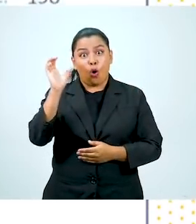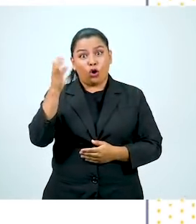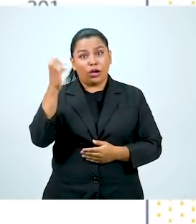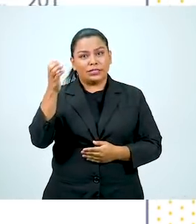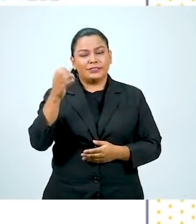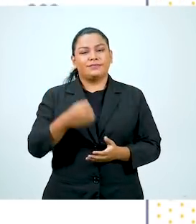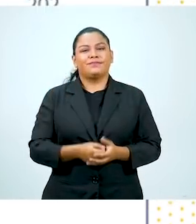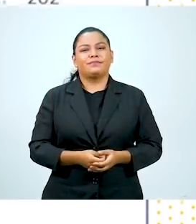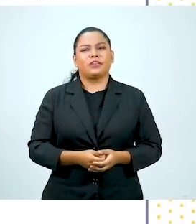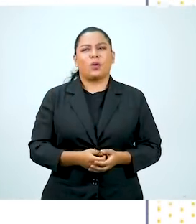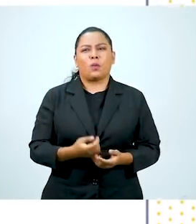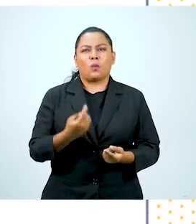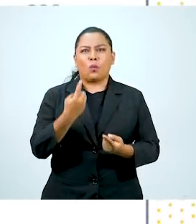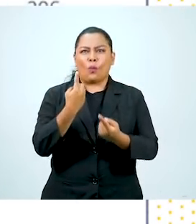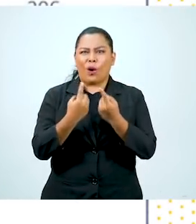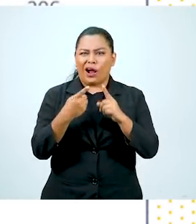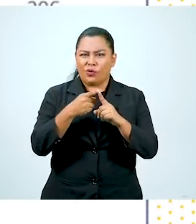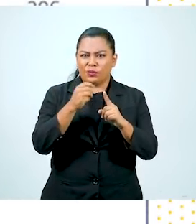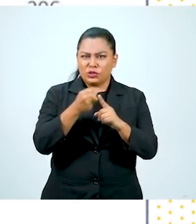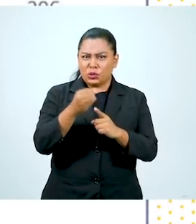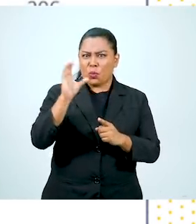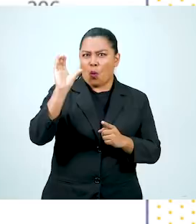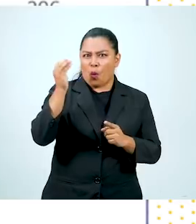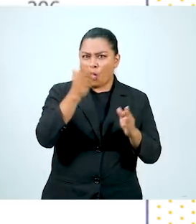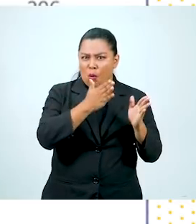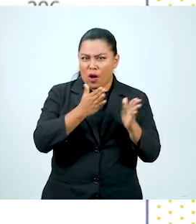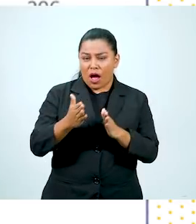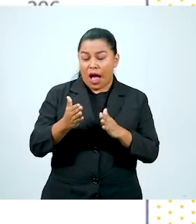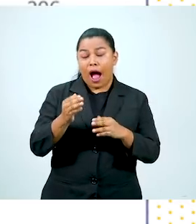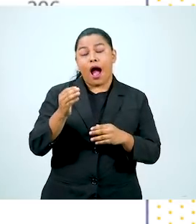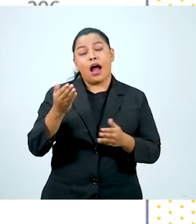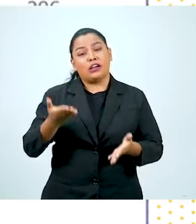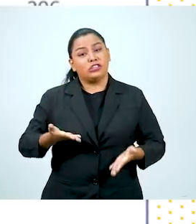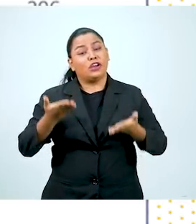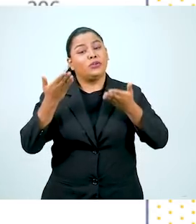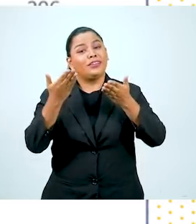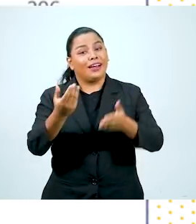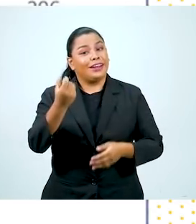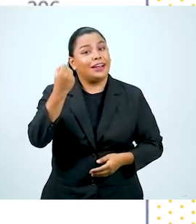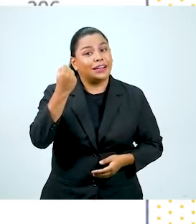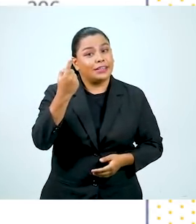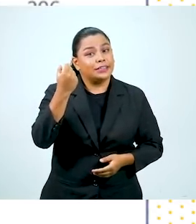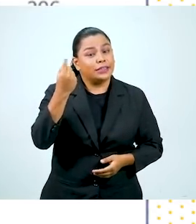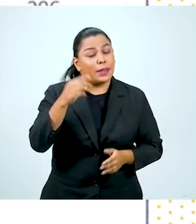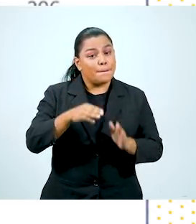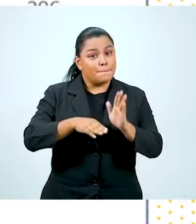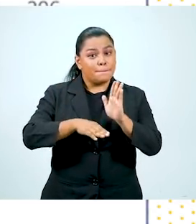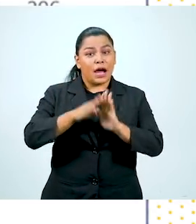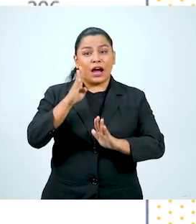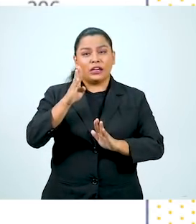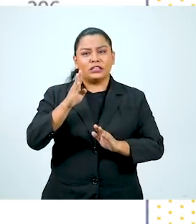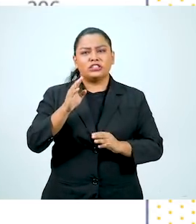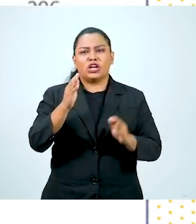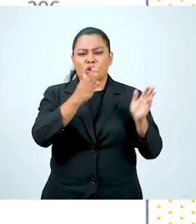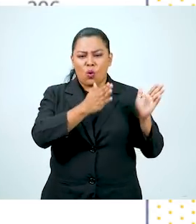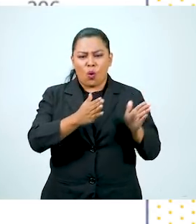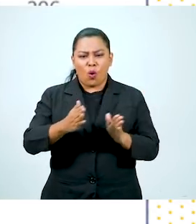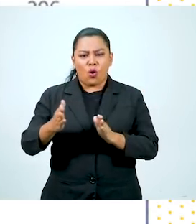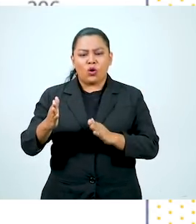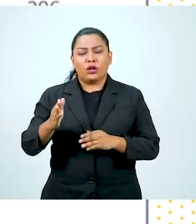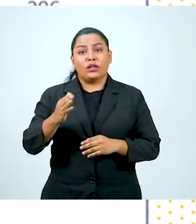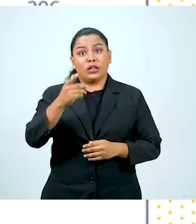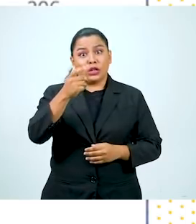colores. Esto con la finalidad de ayudarles a comprender de manera más sencilla la organización de